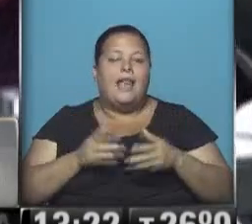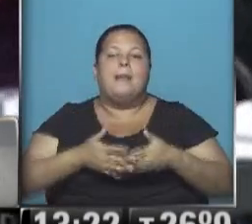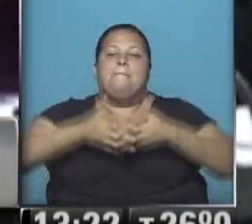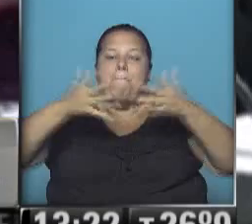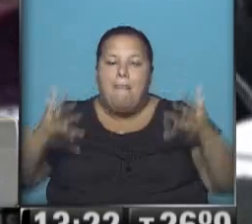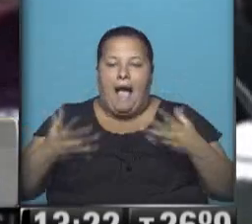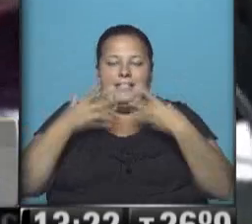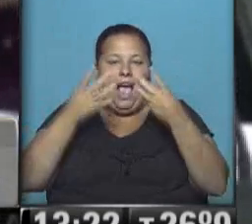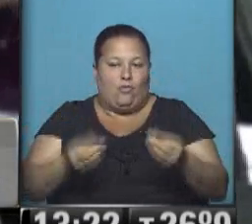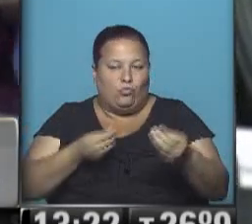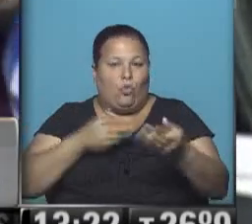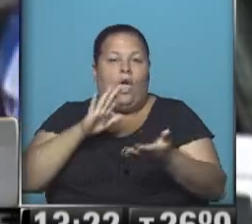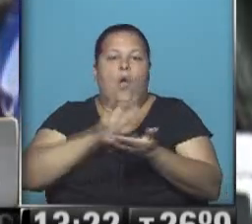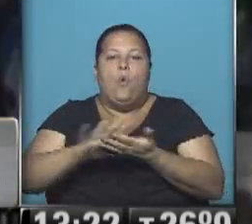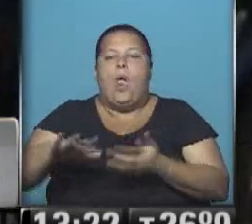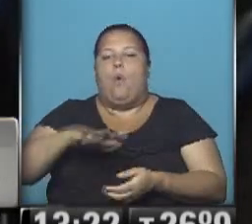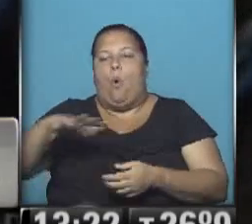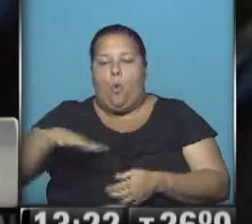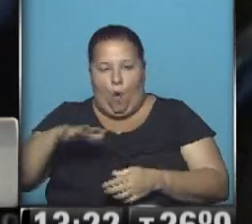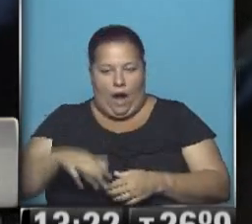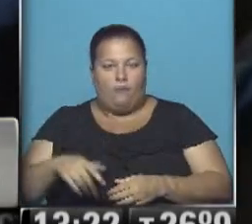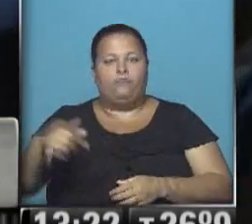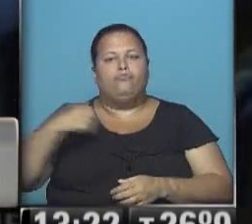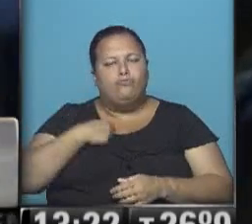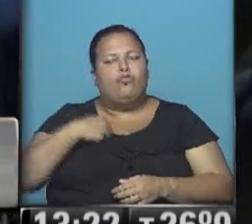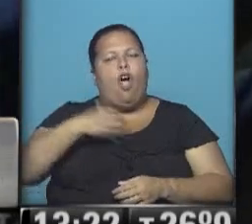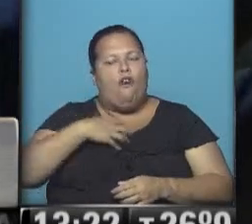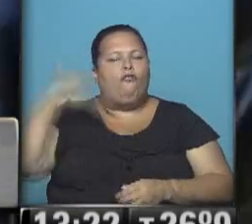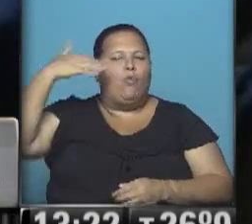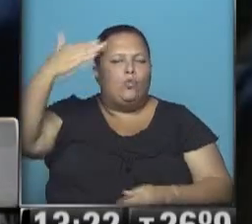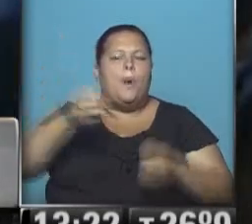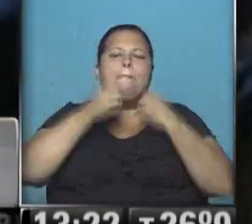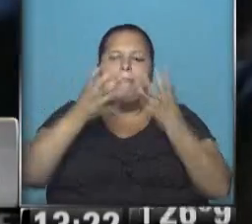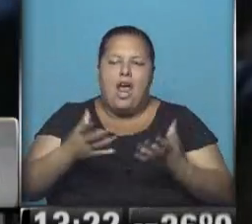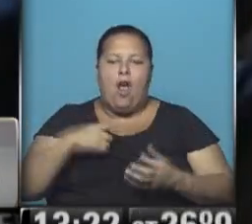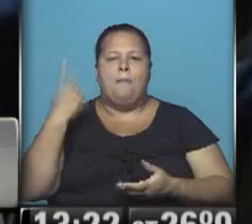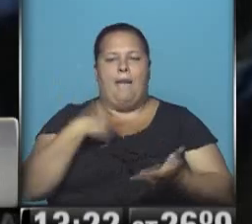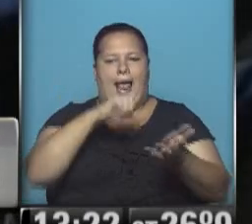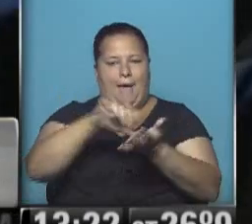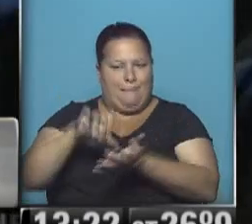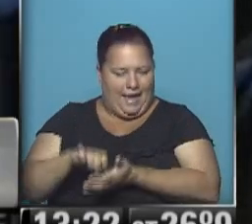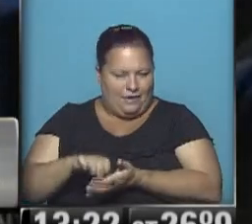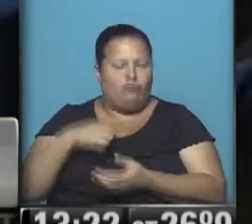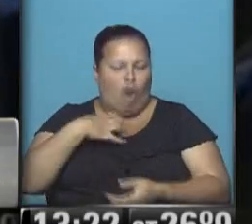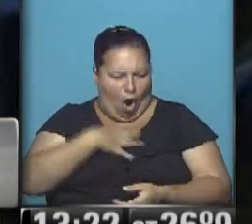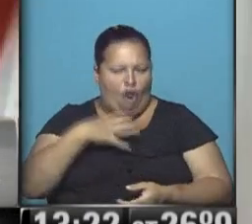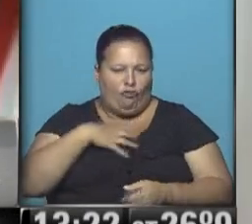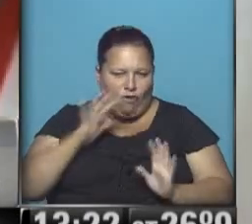la cooperación en nuevas esferas. Yo confío en un futuro mejor para nuestros países, en eso